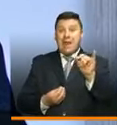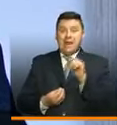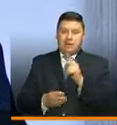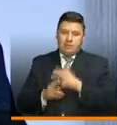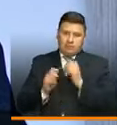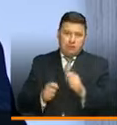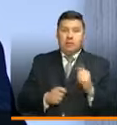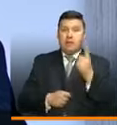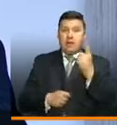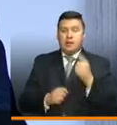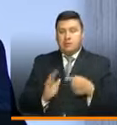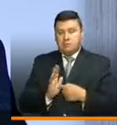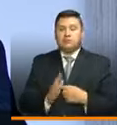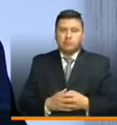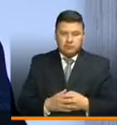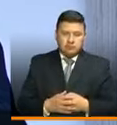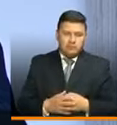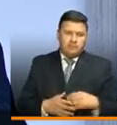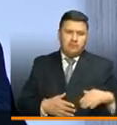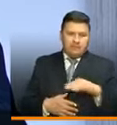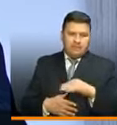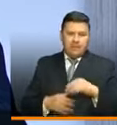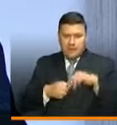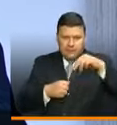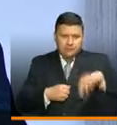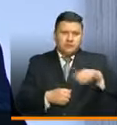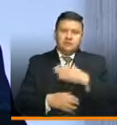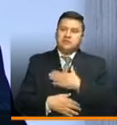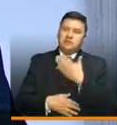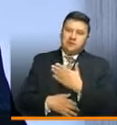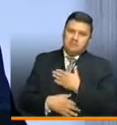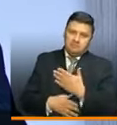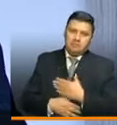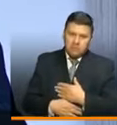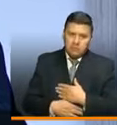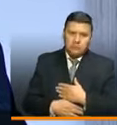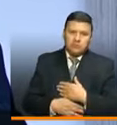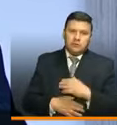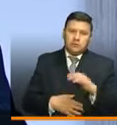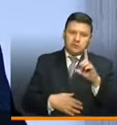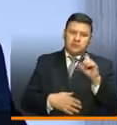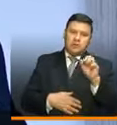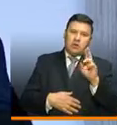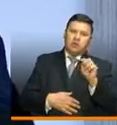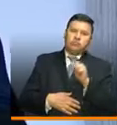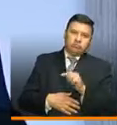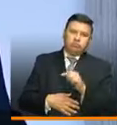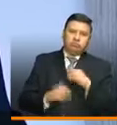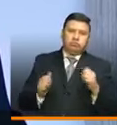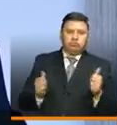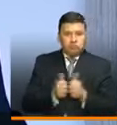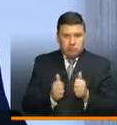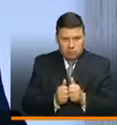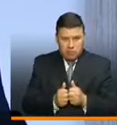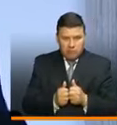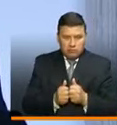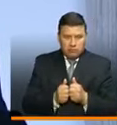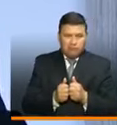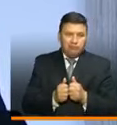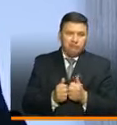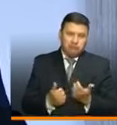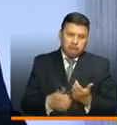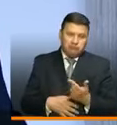este primer puesto en la categoría de ciudadanos. Felicitarla a Laura, a todo el equipo que la acompañó a